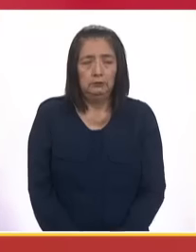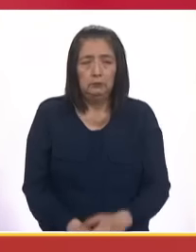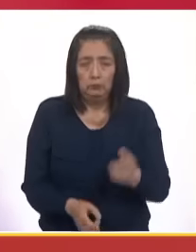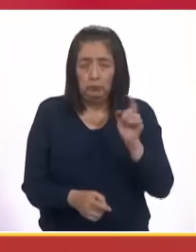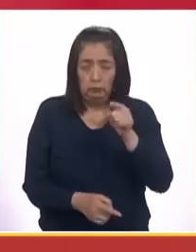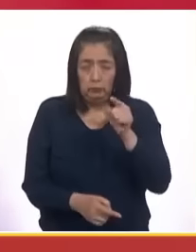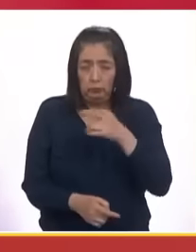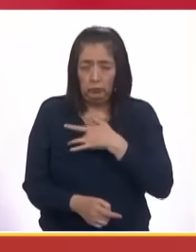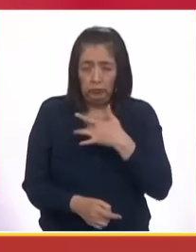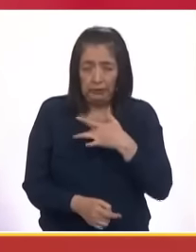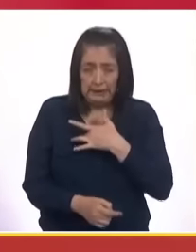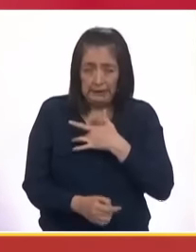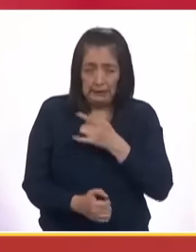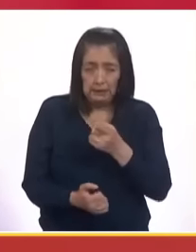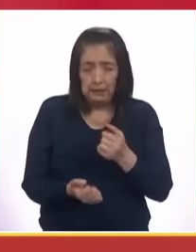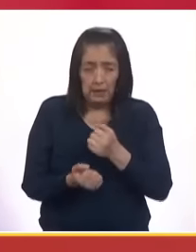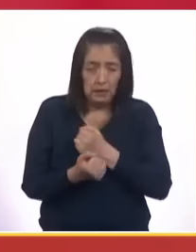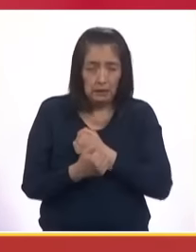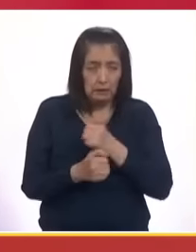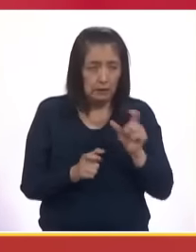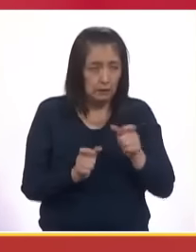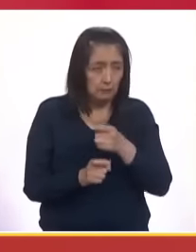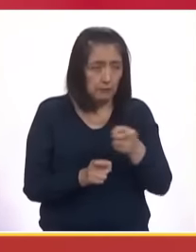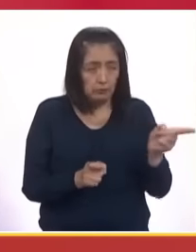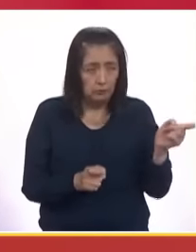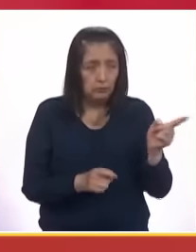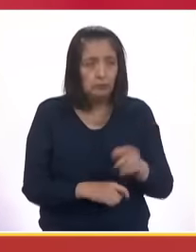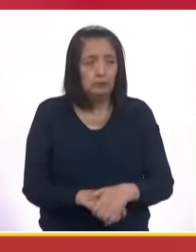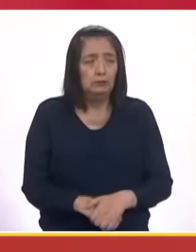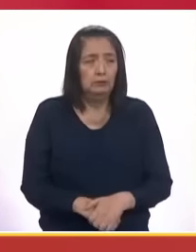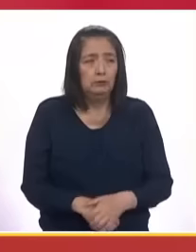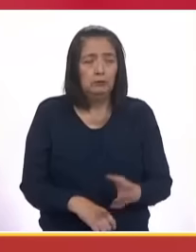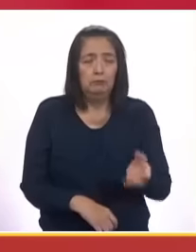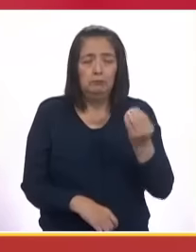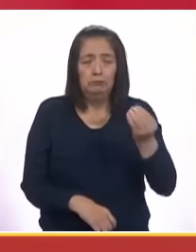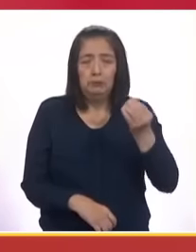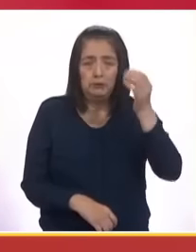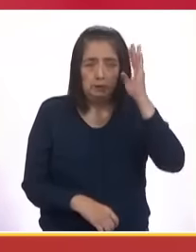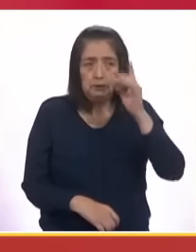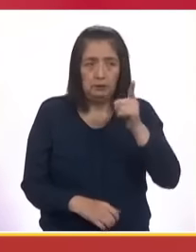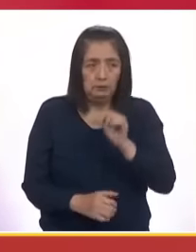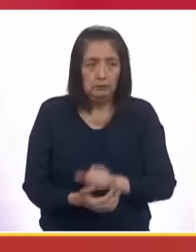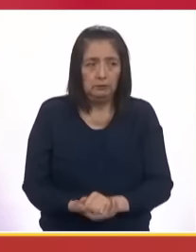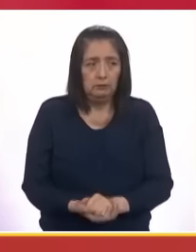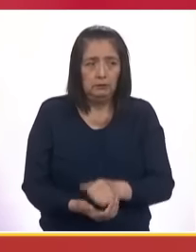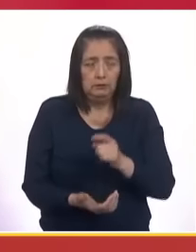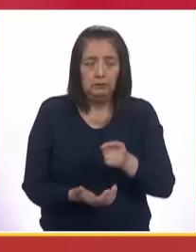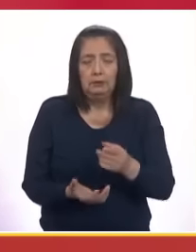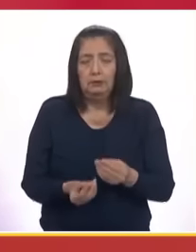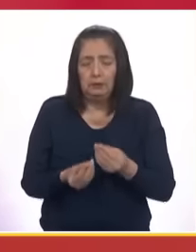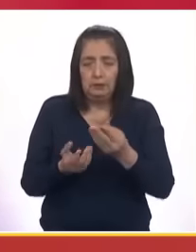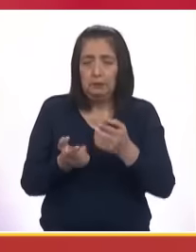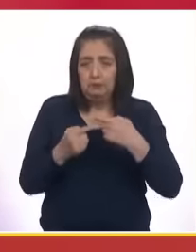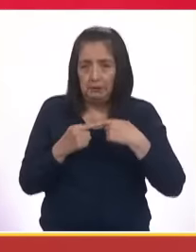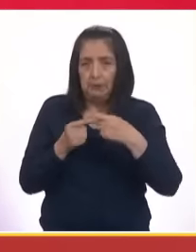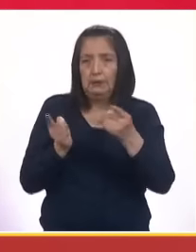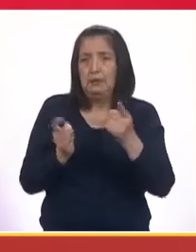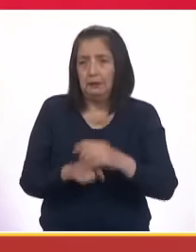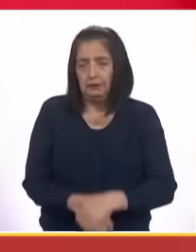tú sientes el cariño de tu gente, es porque Dios te está queriendo dar un